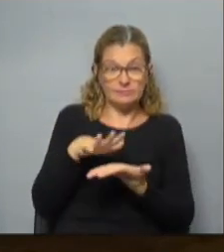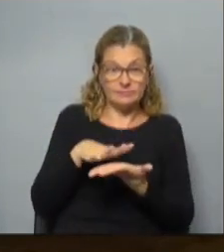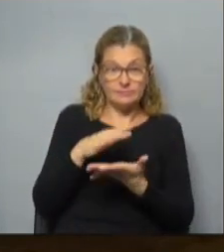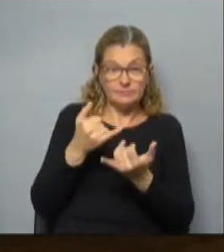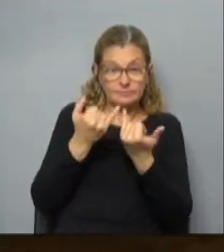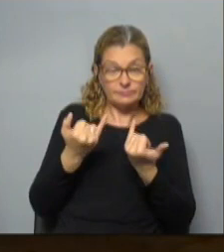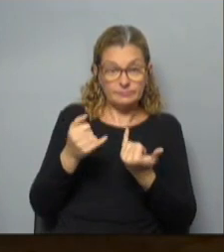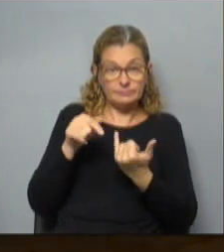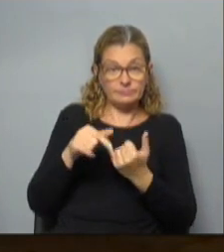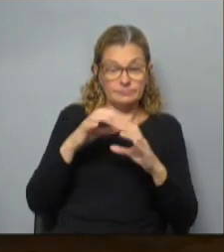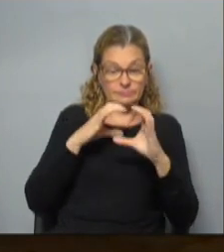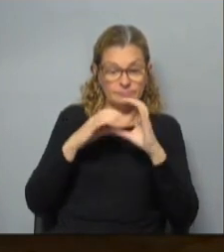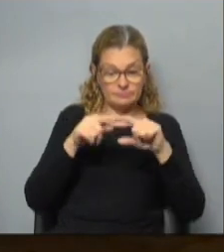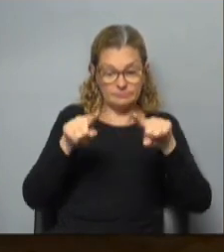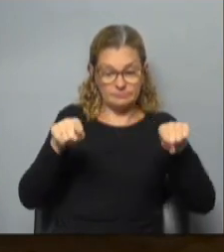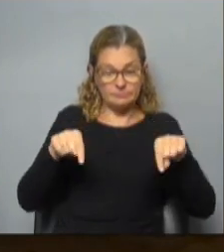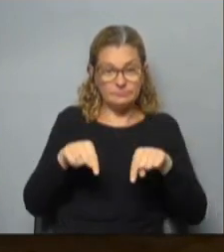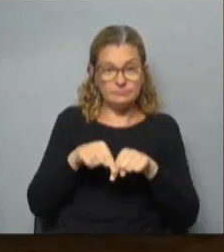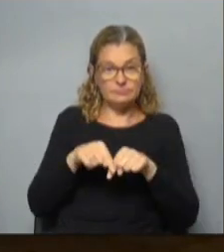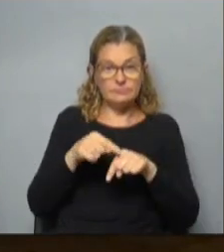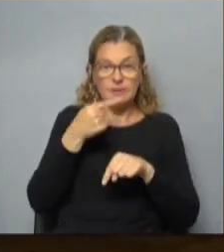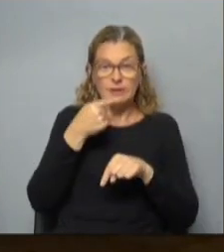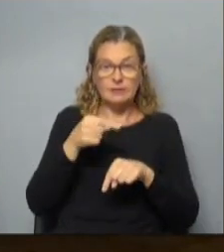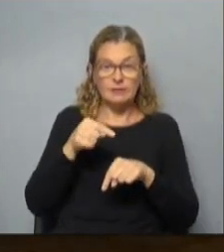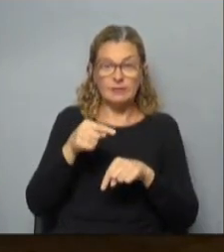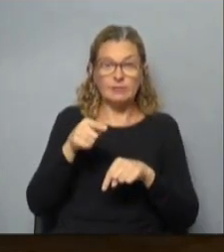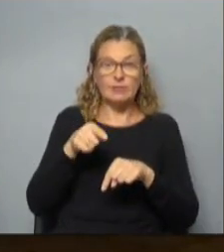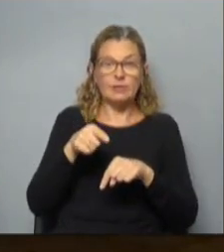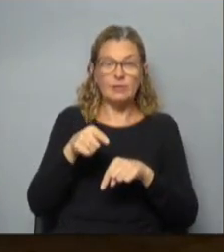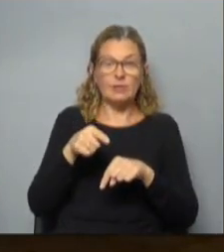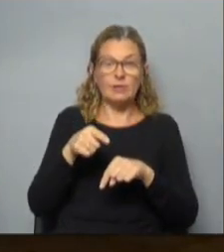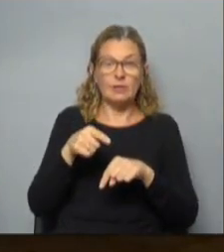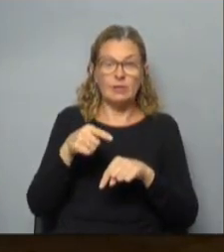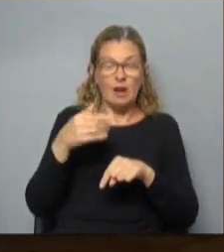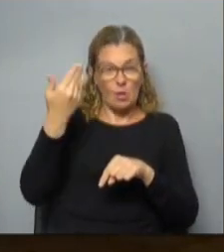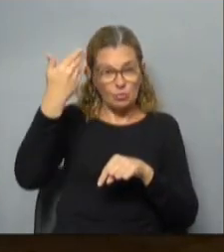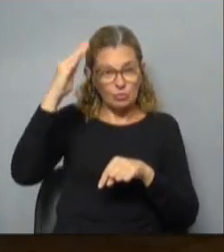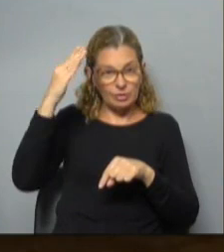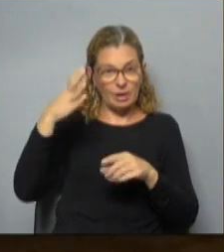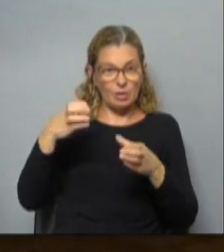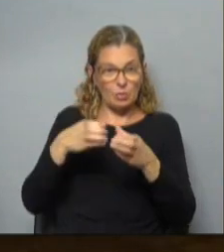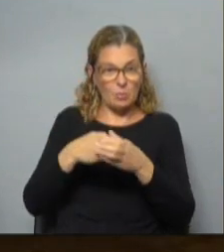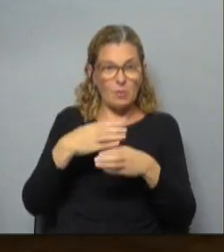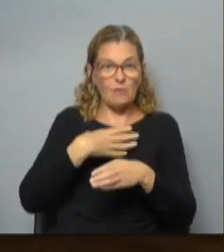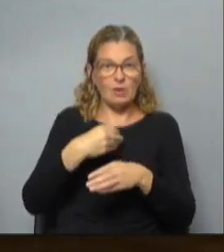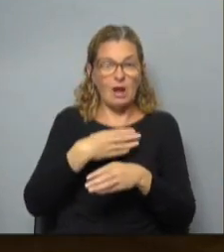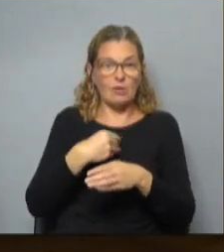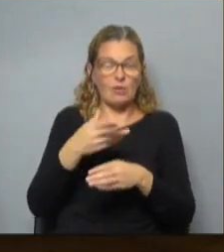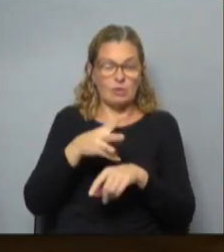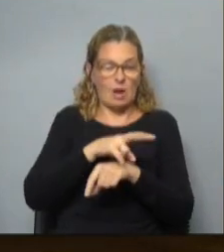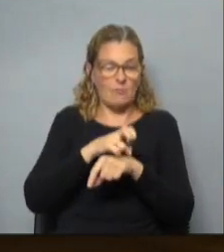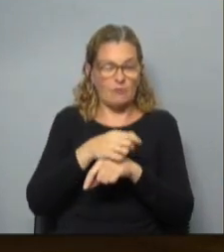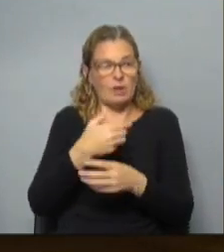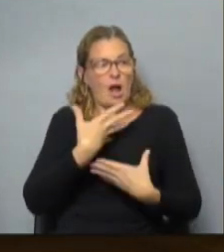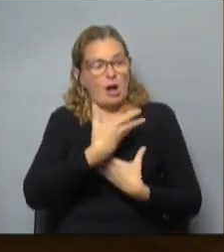el día de hoy emitió un comunicado afirmando y destacando que se pusieron las autoridades del partido a disposición de la fiscalía